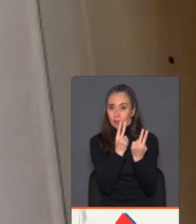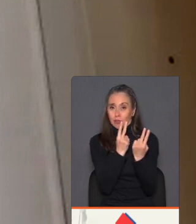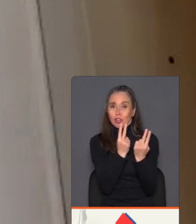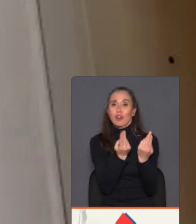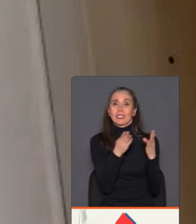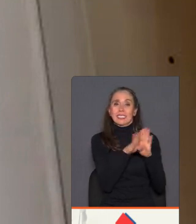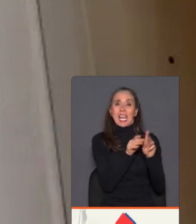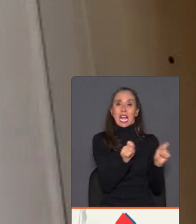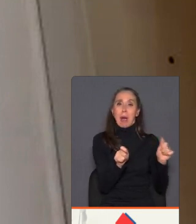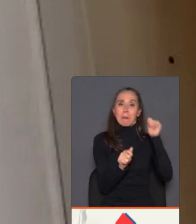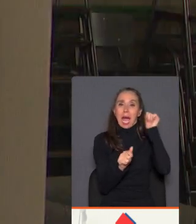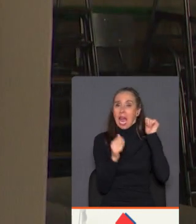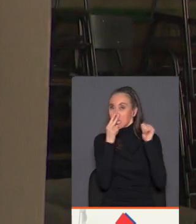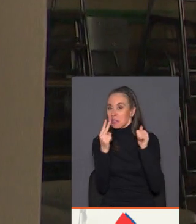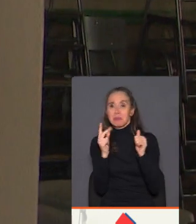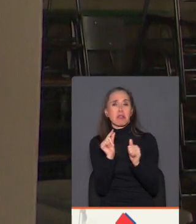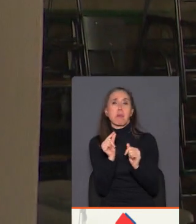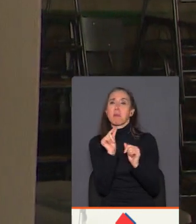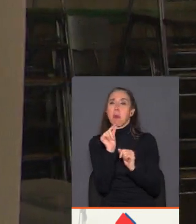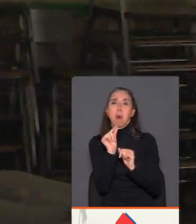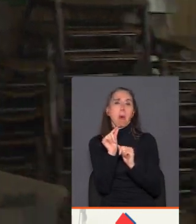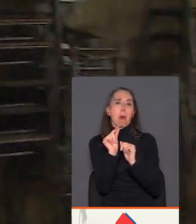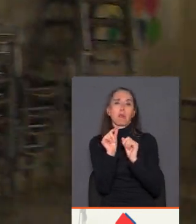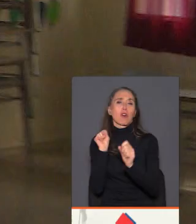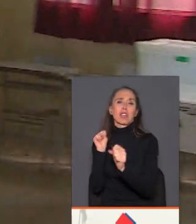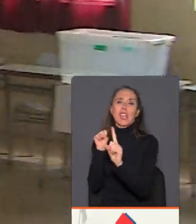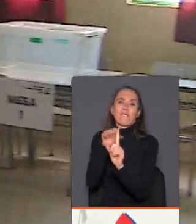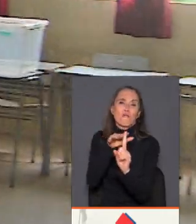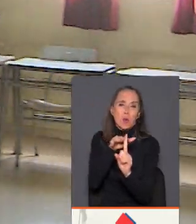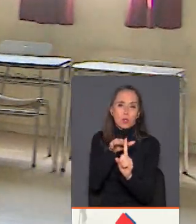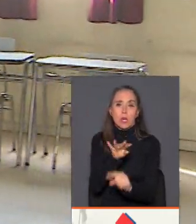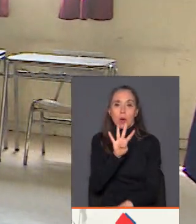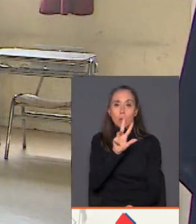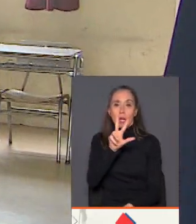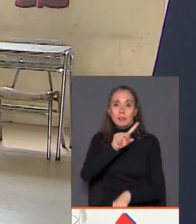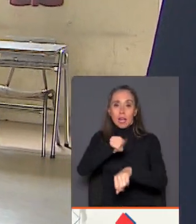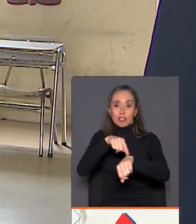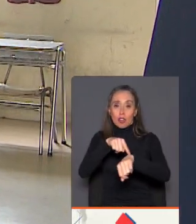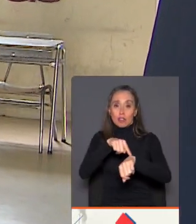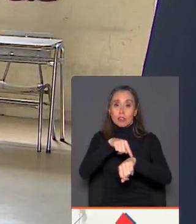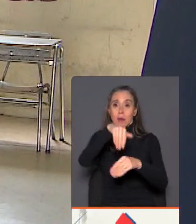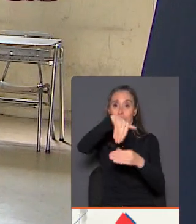campaña son muy limitados. Último debate a 48 horas del plebiscito.